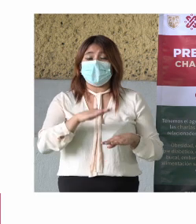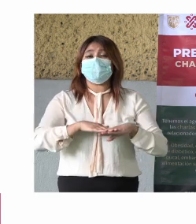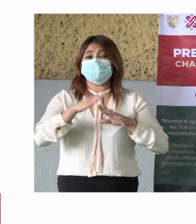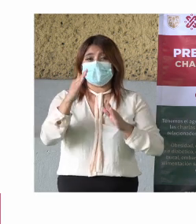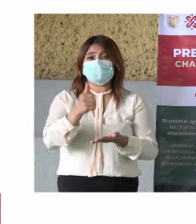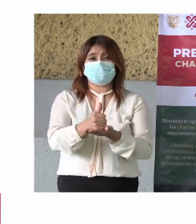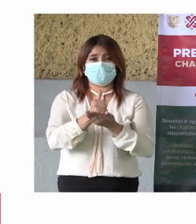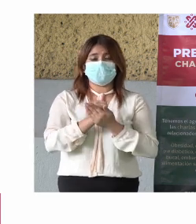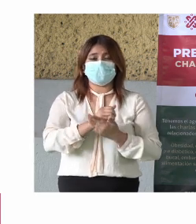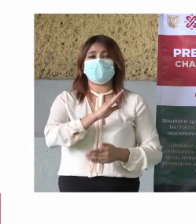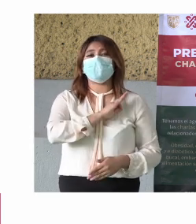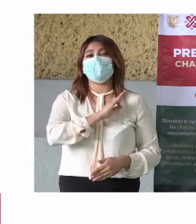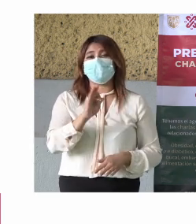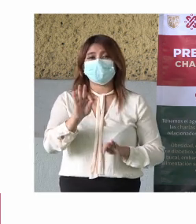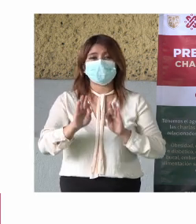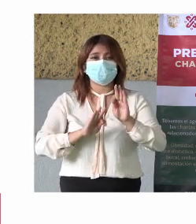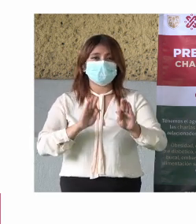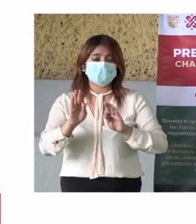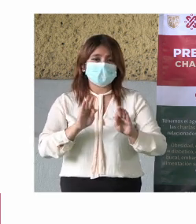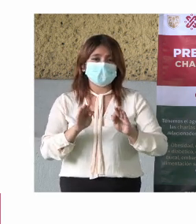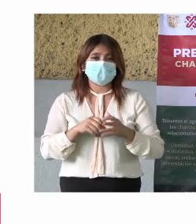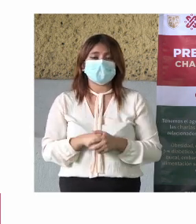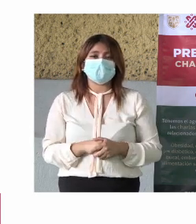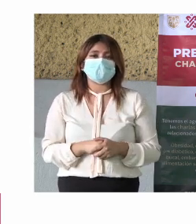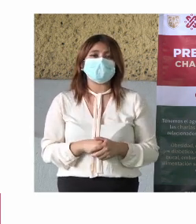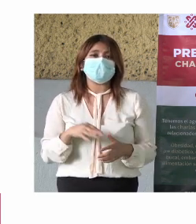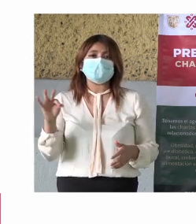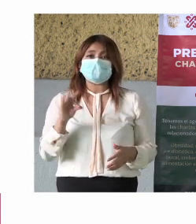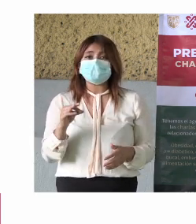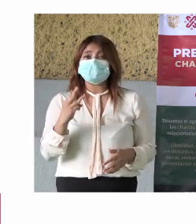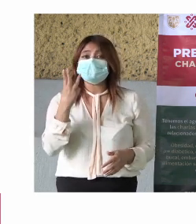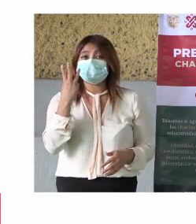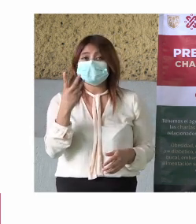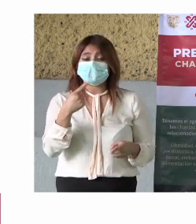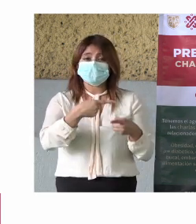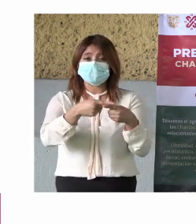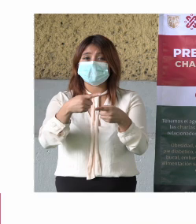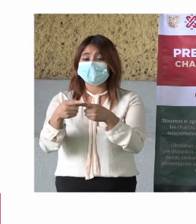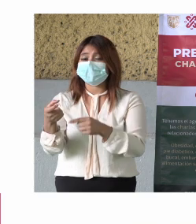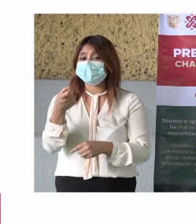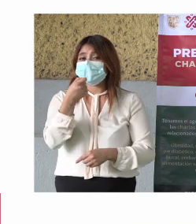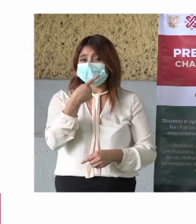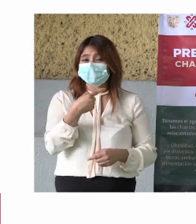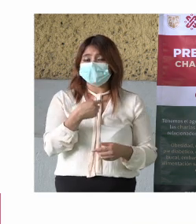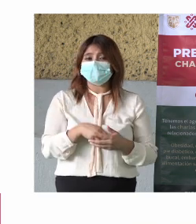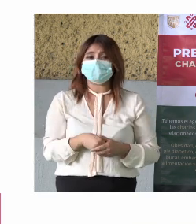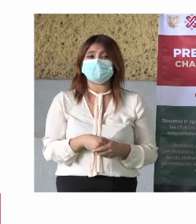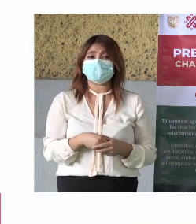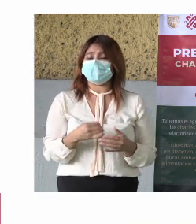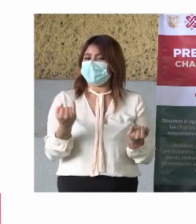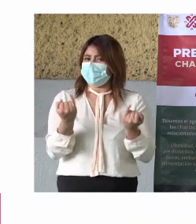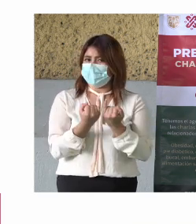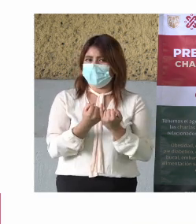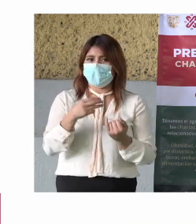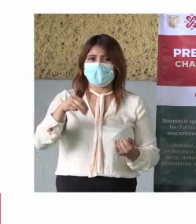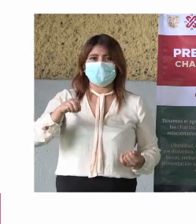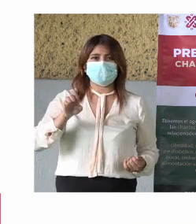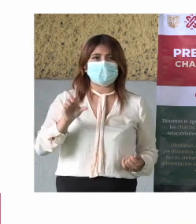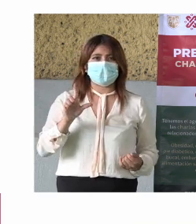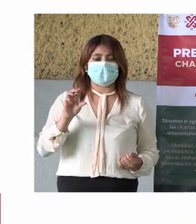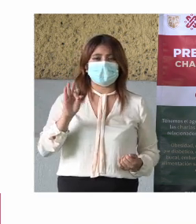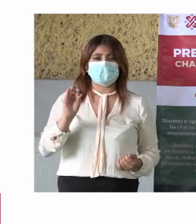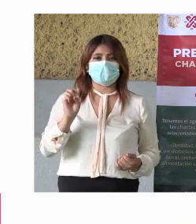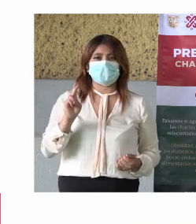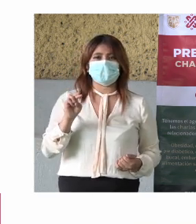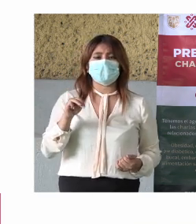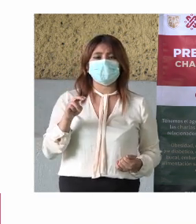podemos estar en tratamiento incluso con 3 distintos medicamentos, donde la metformina la seguimos utilizando. Se